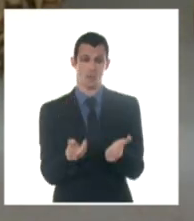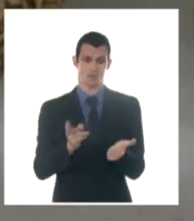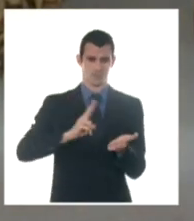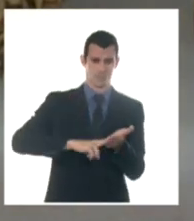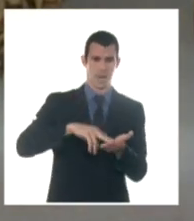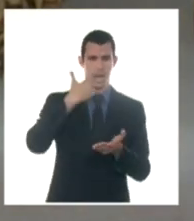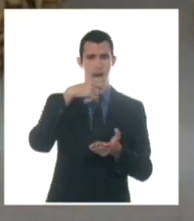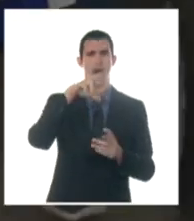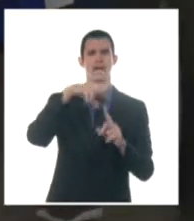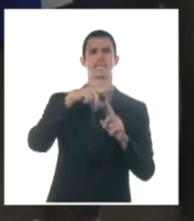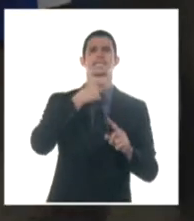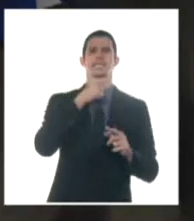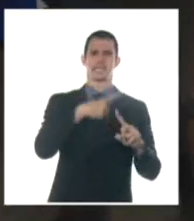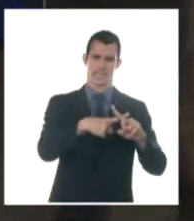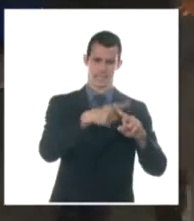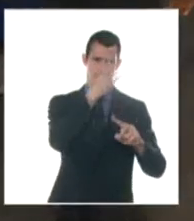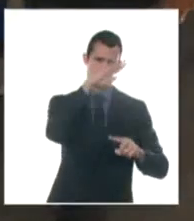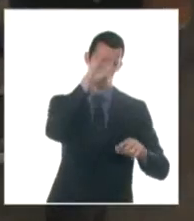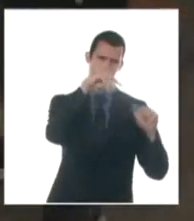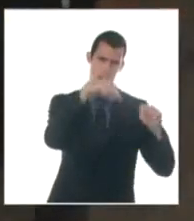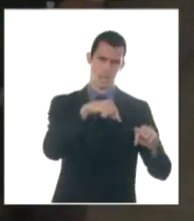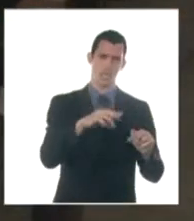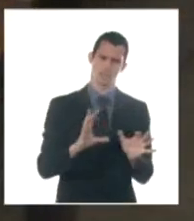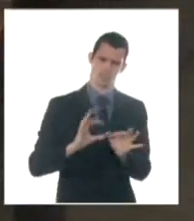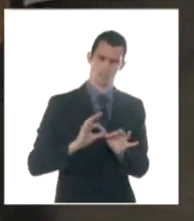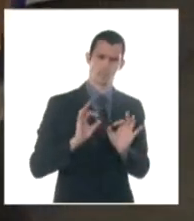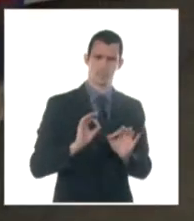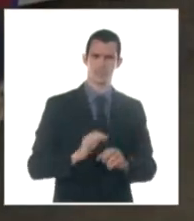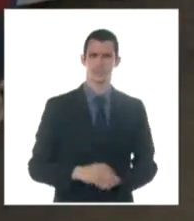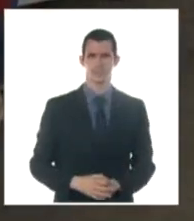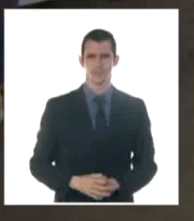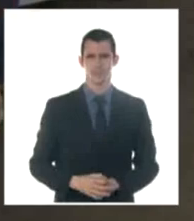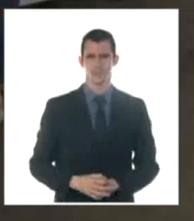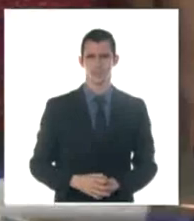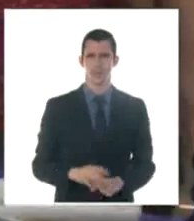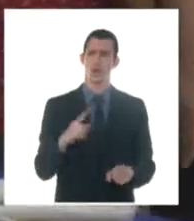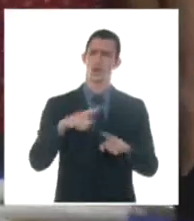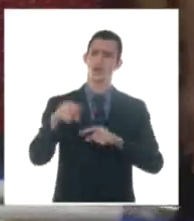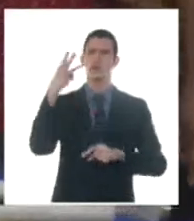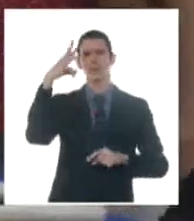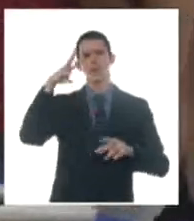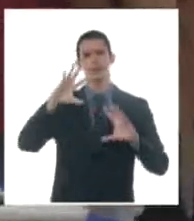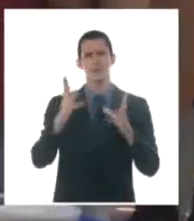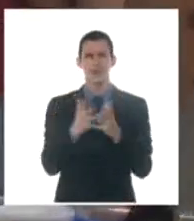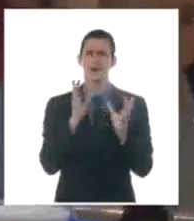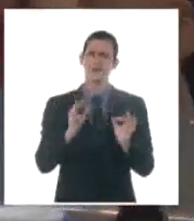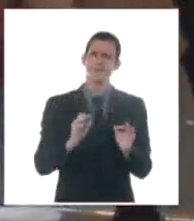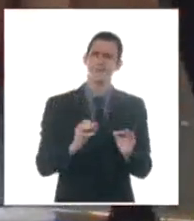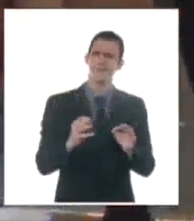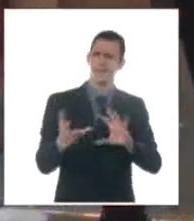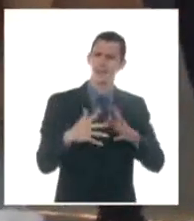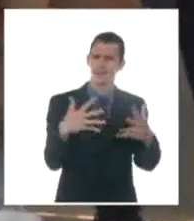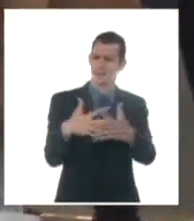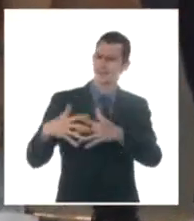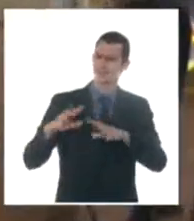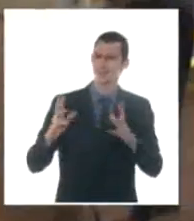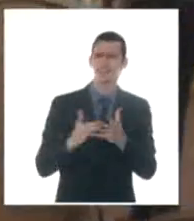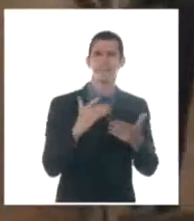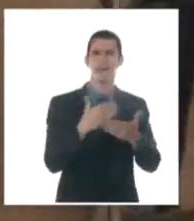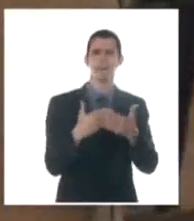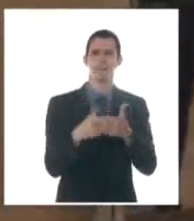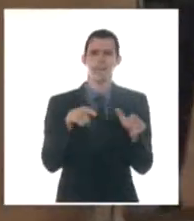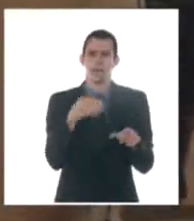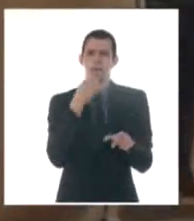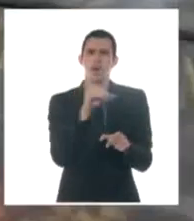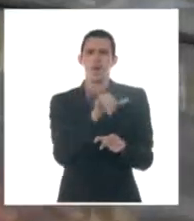múltiples producciones y servicios asociados a las industrias culturales cubanas. Es una entidad con posibilidades de extender